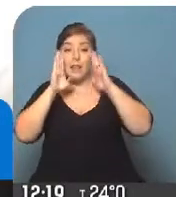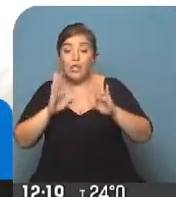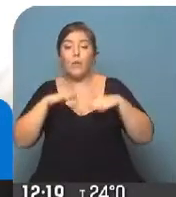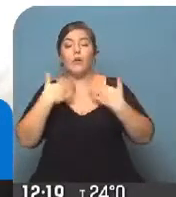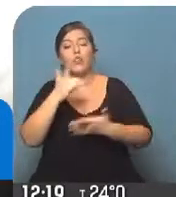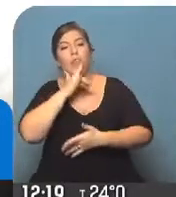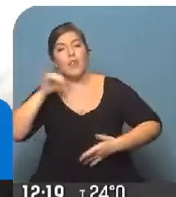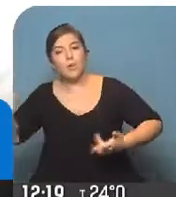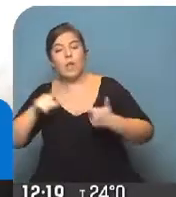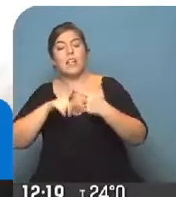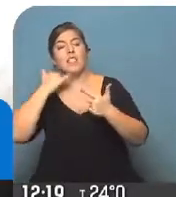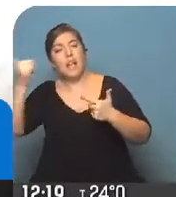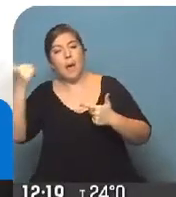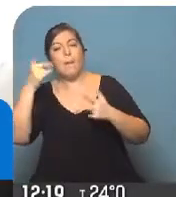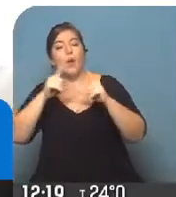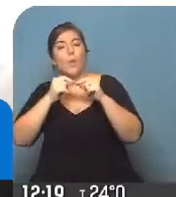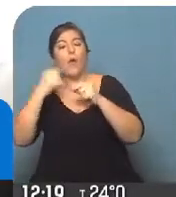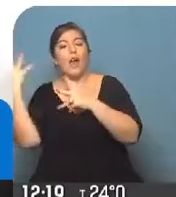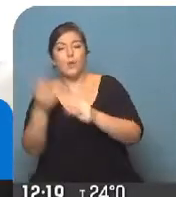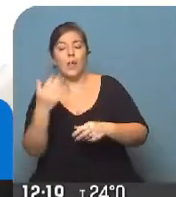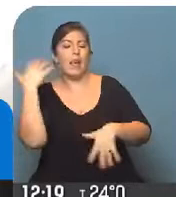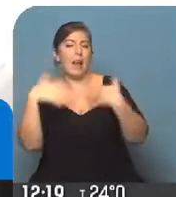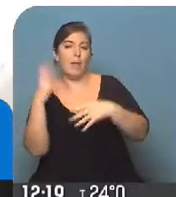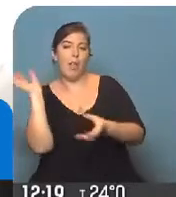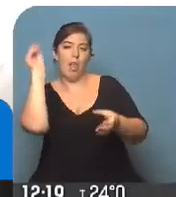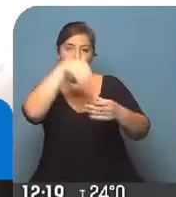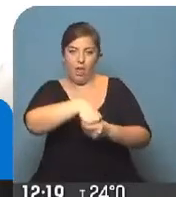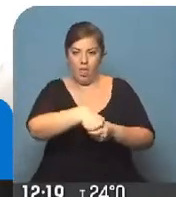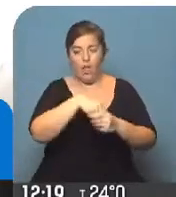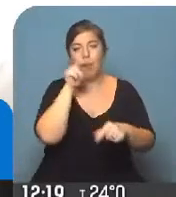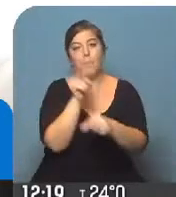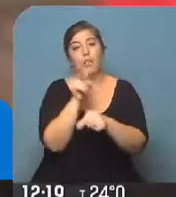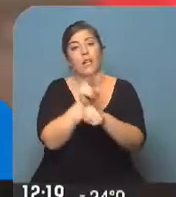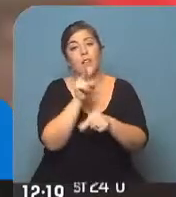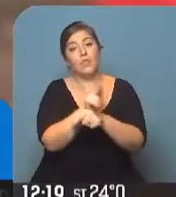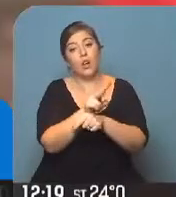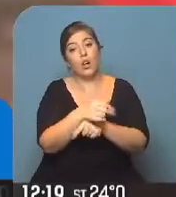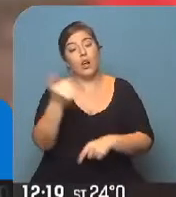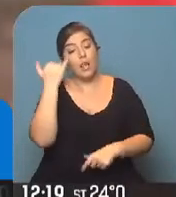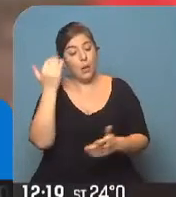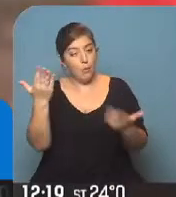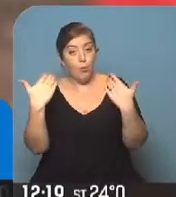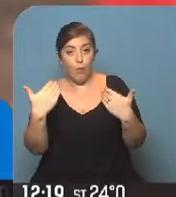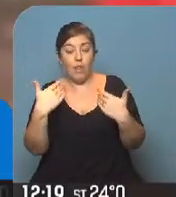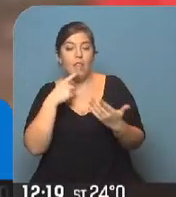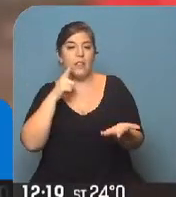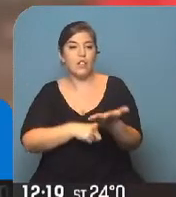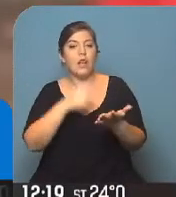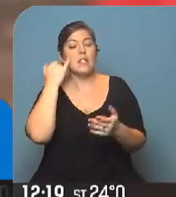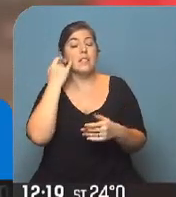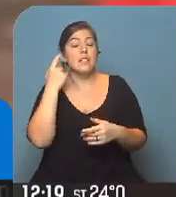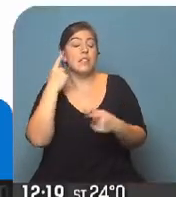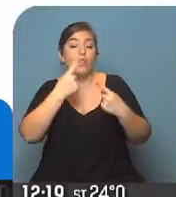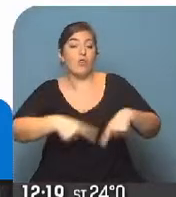denunciar, llamar a las líneas de ayudas, que enseguida van a intervenir los organismos de protección y van a poder tomar las decisiones y las medidas que sean